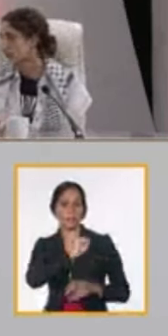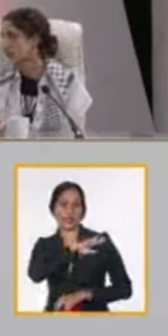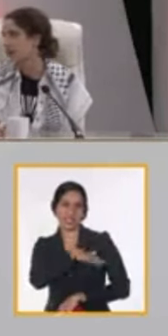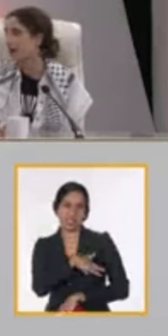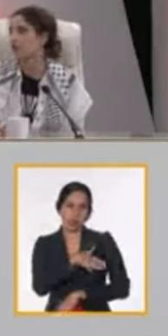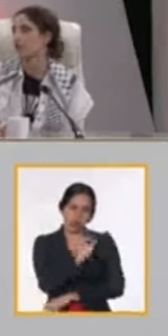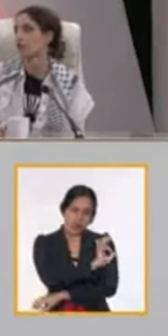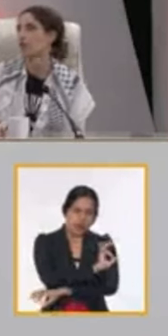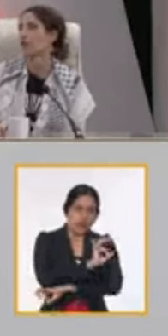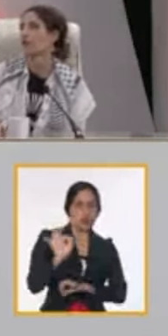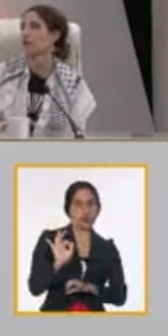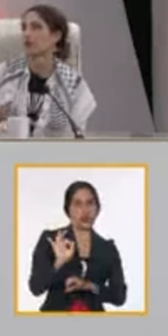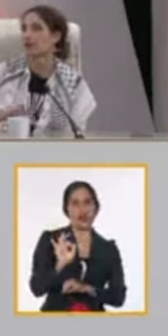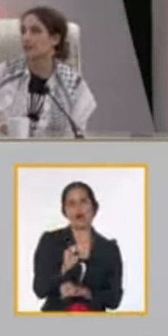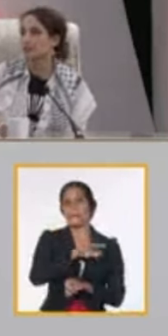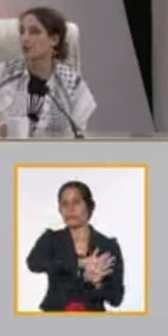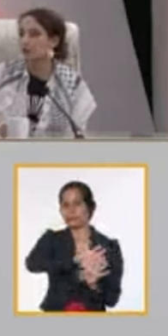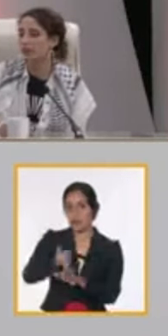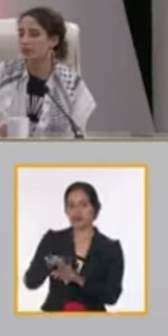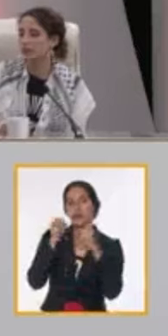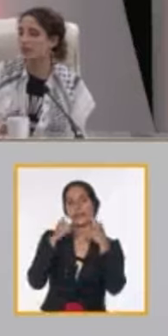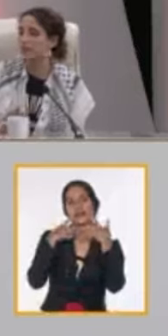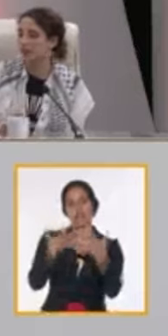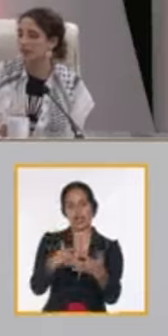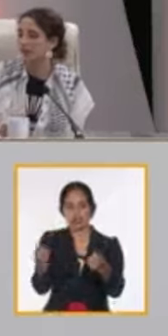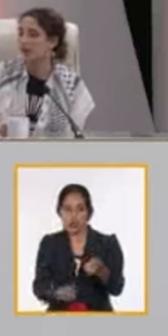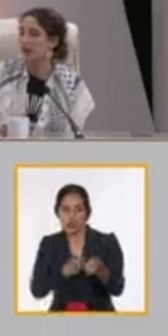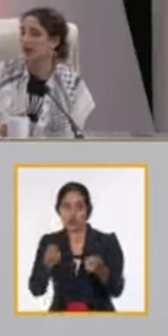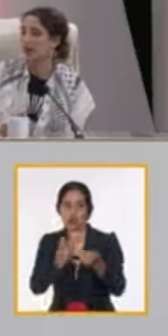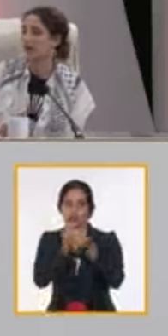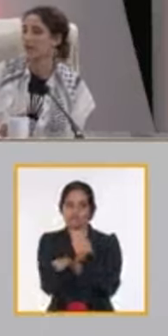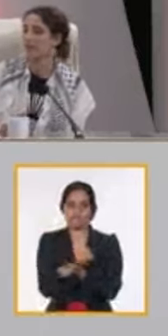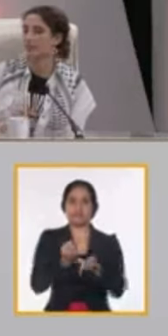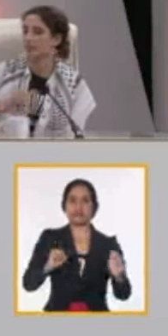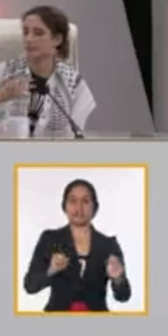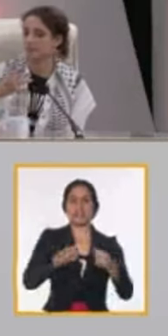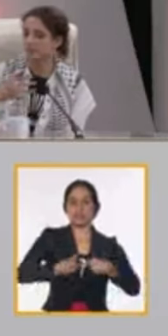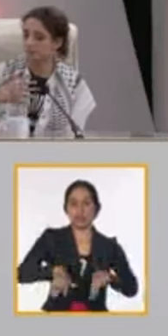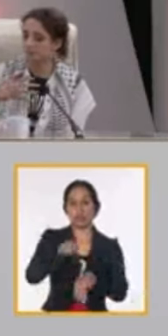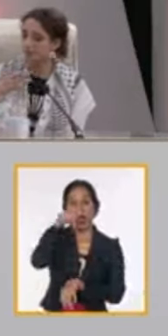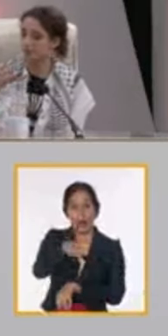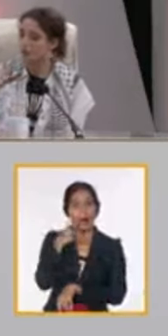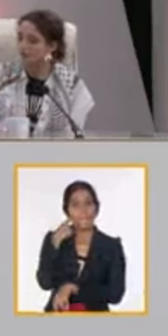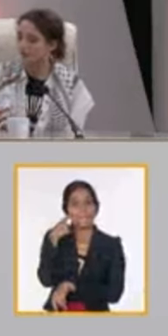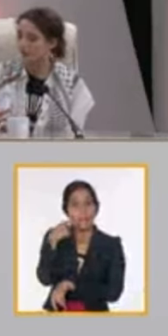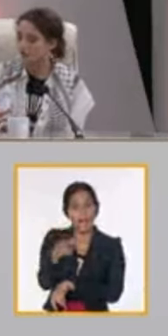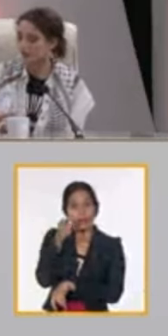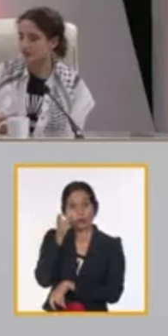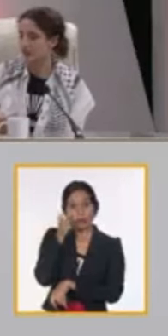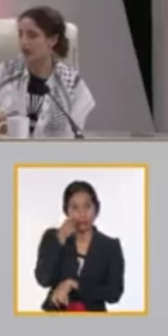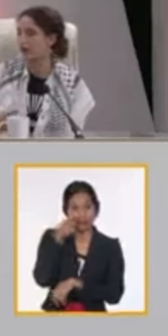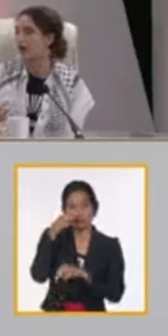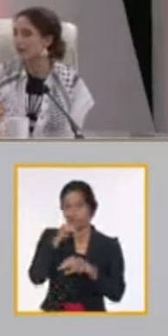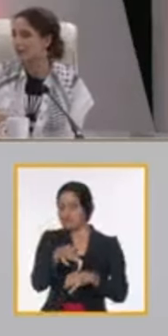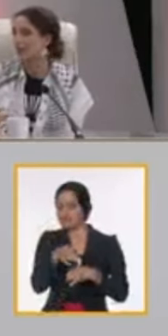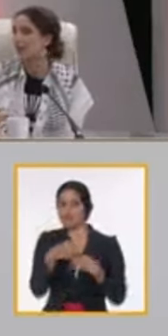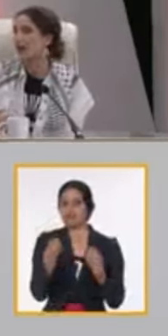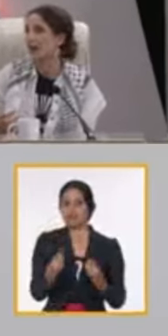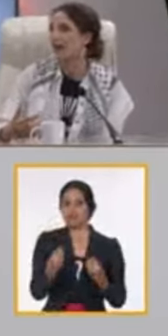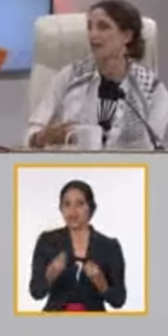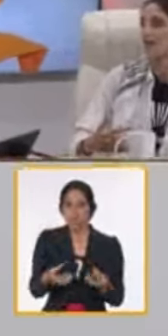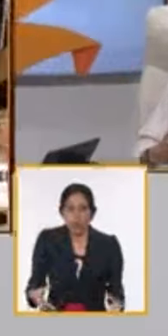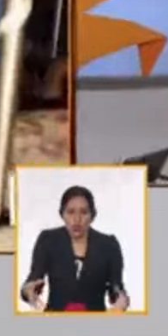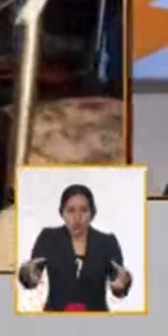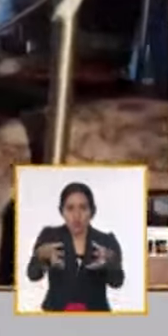nuestra lucha por la liberación nacional. Por lo tanto, en este momento lo que estamos viendo es estas